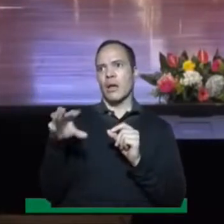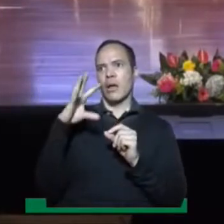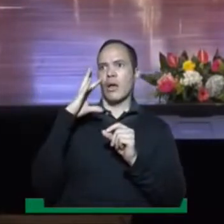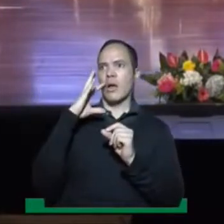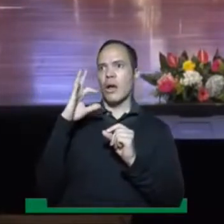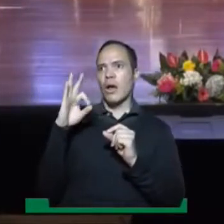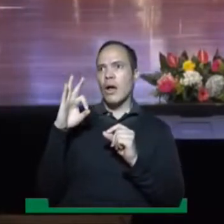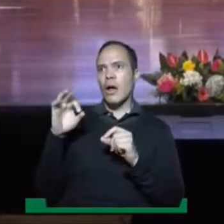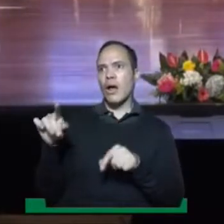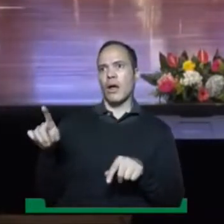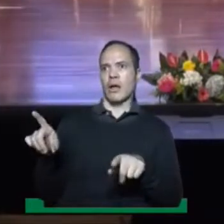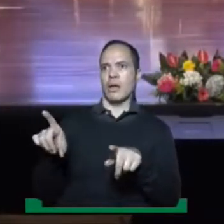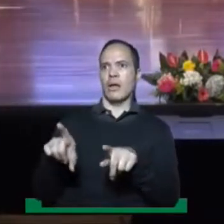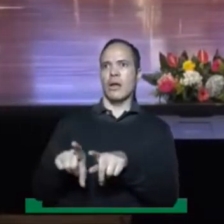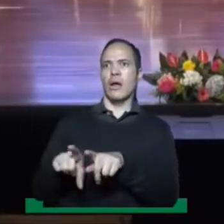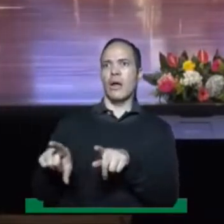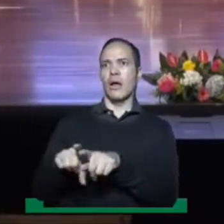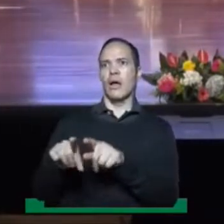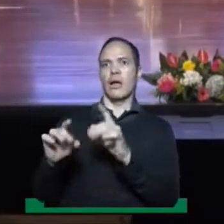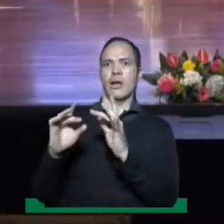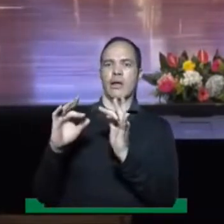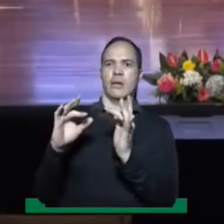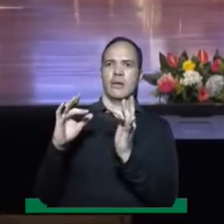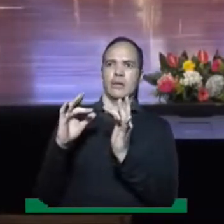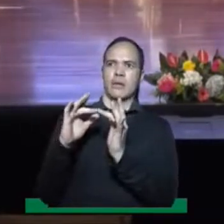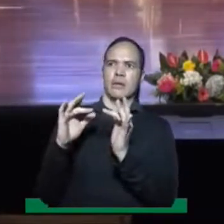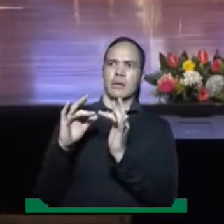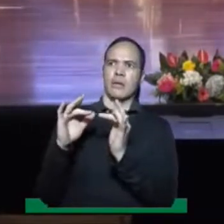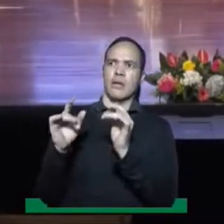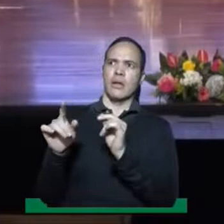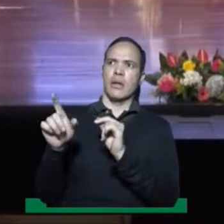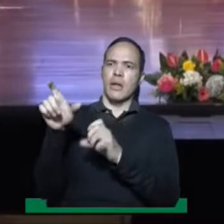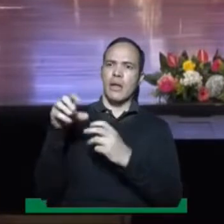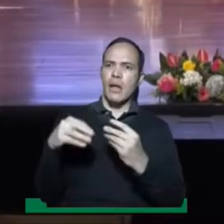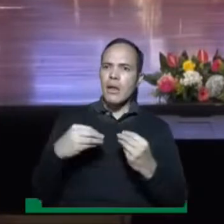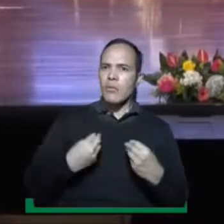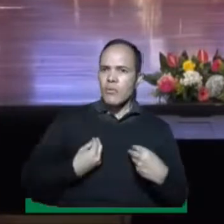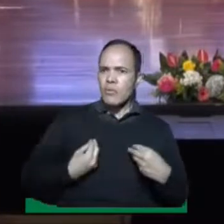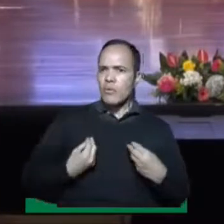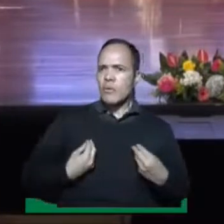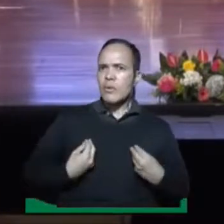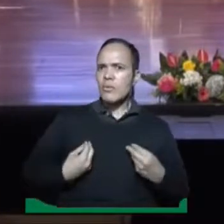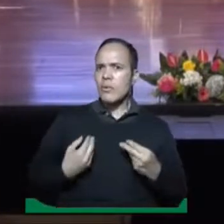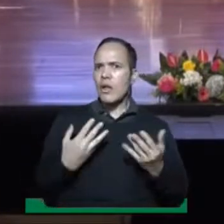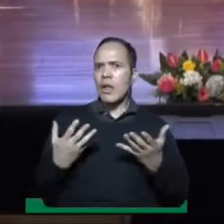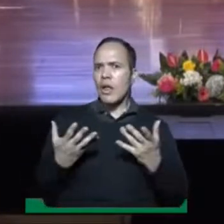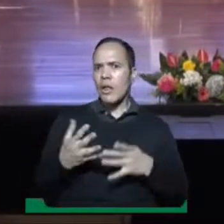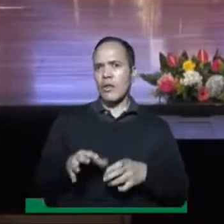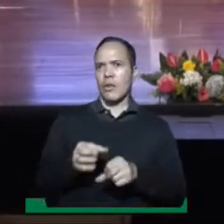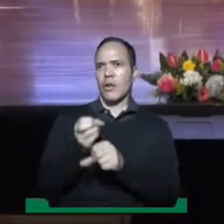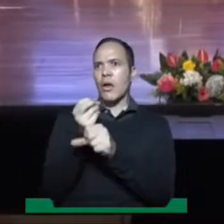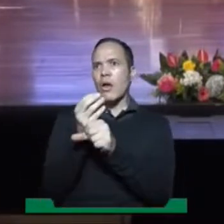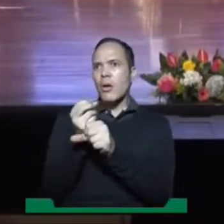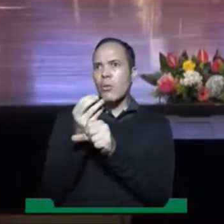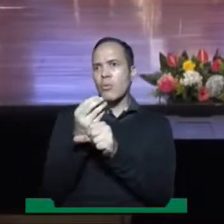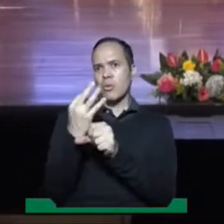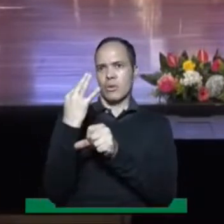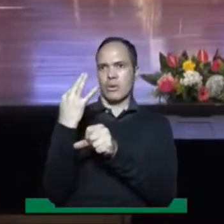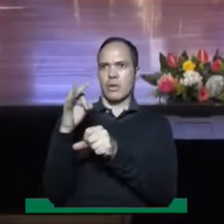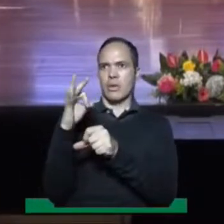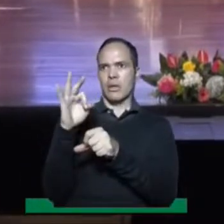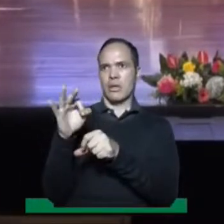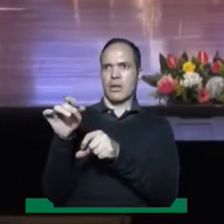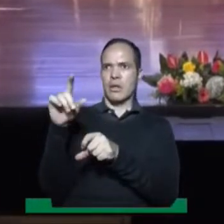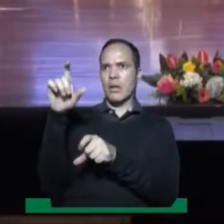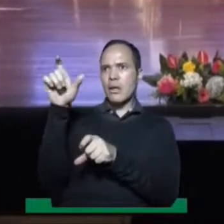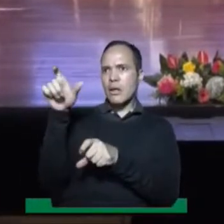integrante de colectivos y habitante de la comuna 13 de más de 30 años y